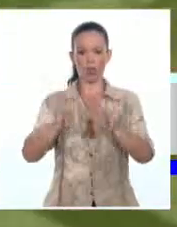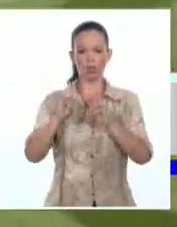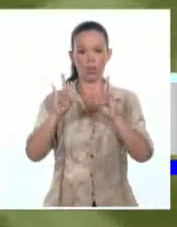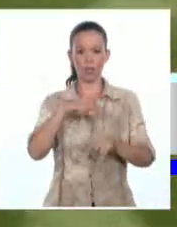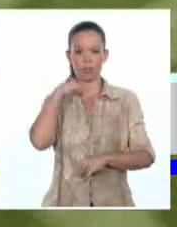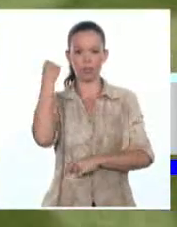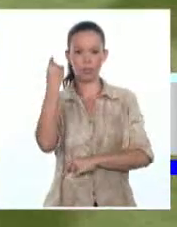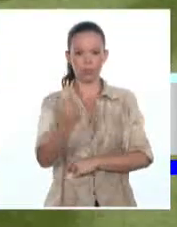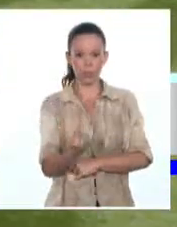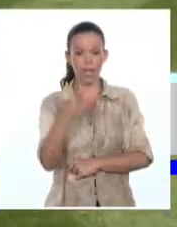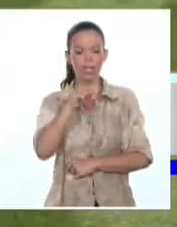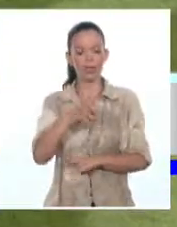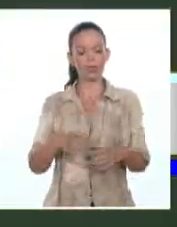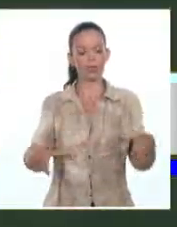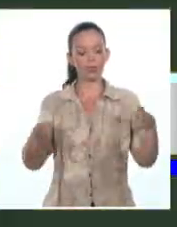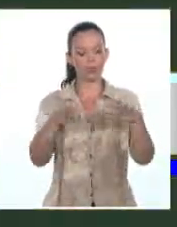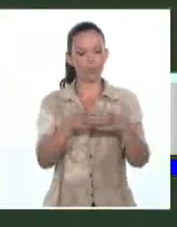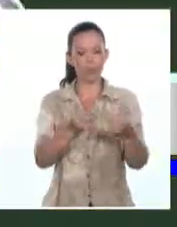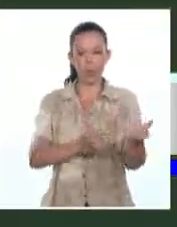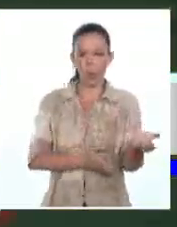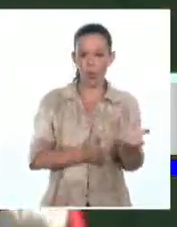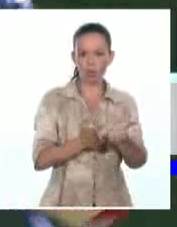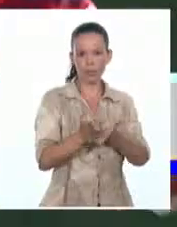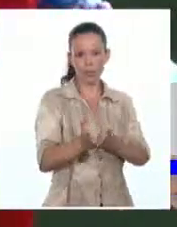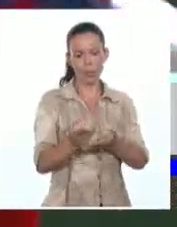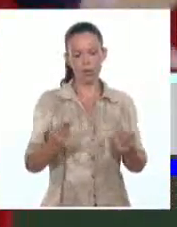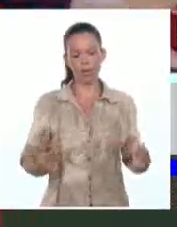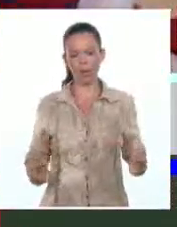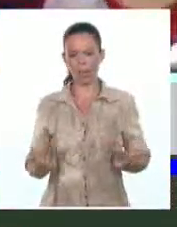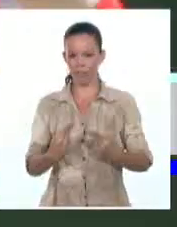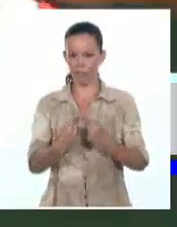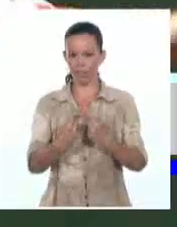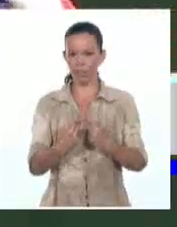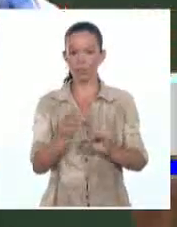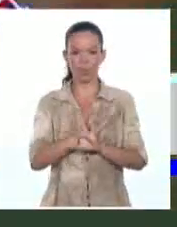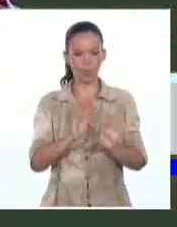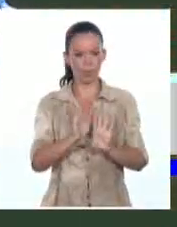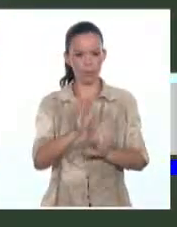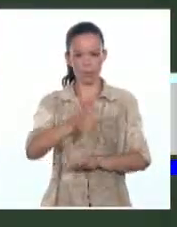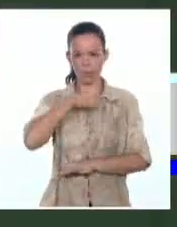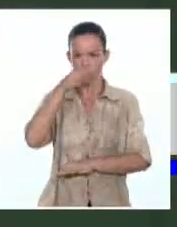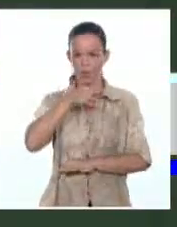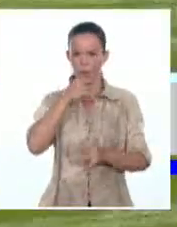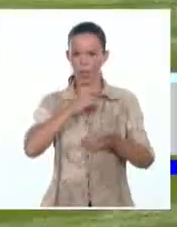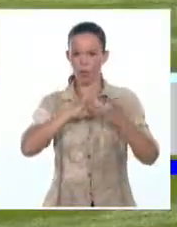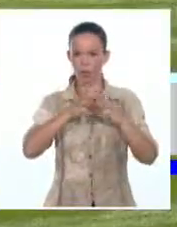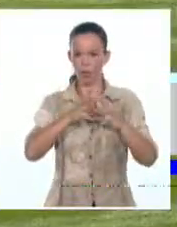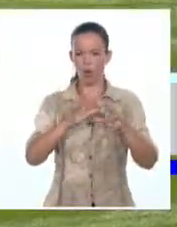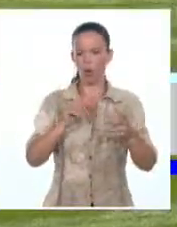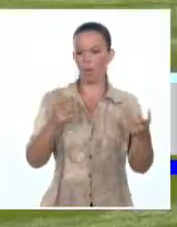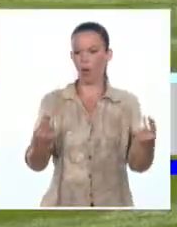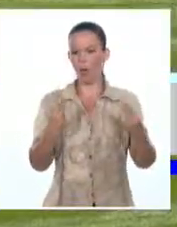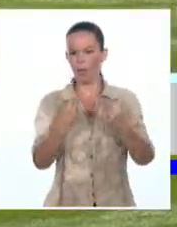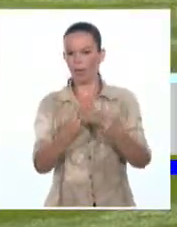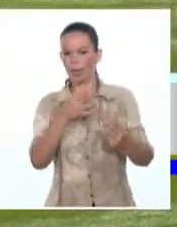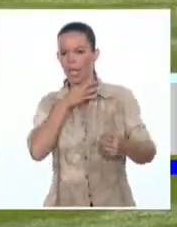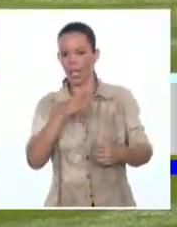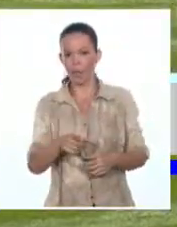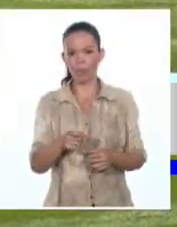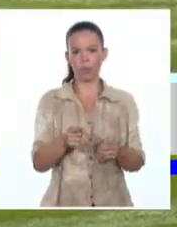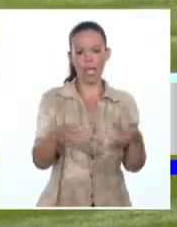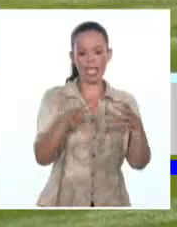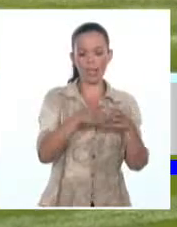los cubanitos se mantienen con vida en el certamen que como hemos explicado tiene un sistema de competencia donde el equipo que pierda dos veces